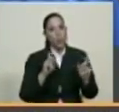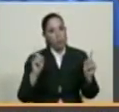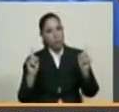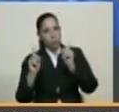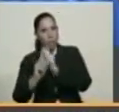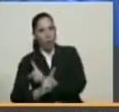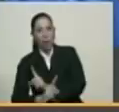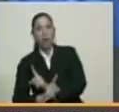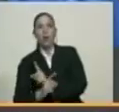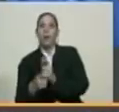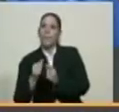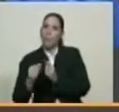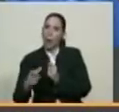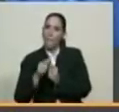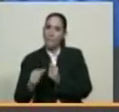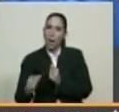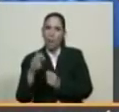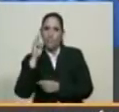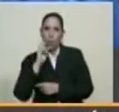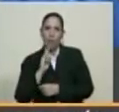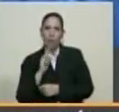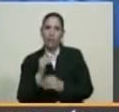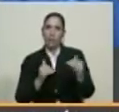monedas del Bolívar soberano.